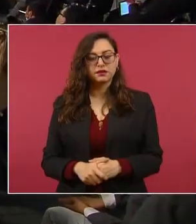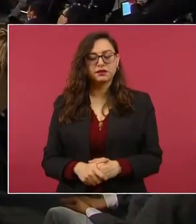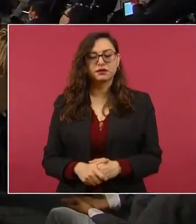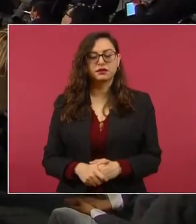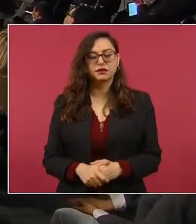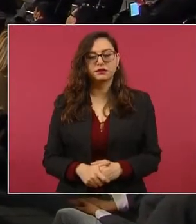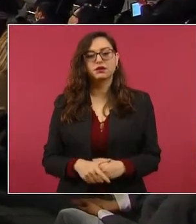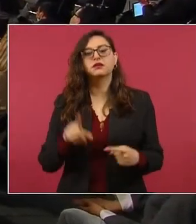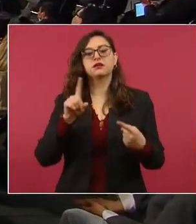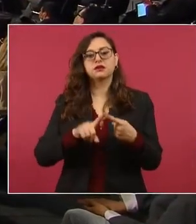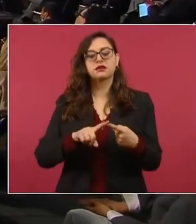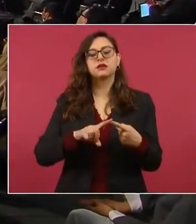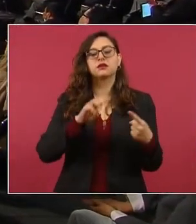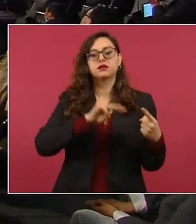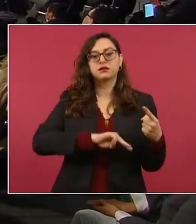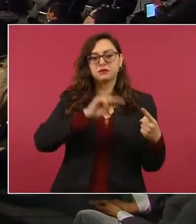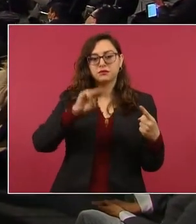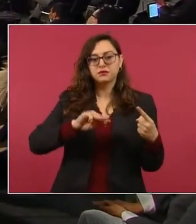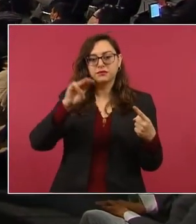Vamos a Michoacán